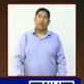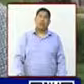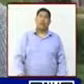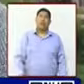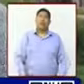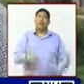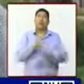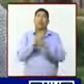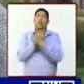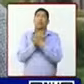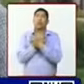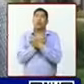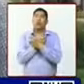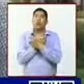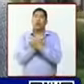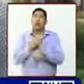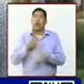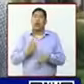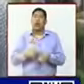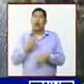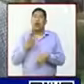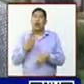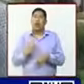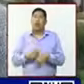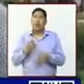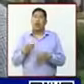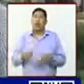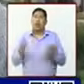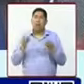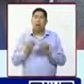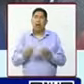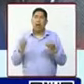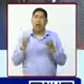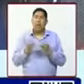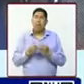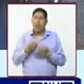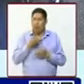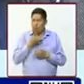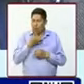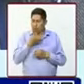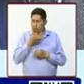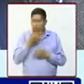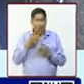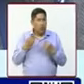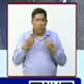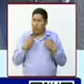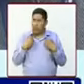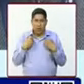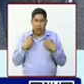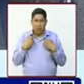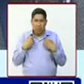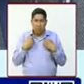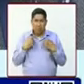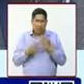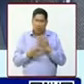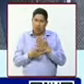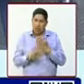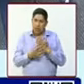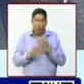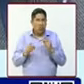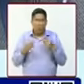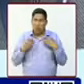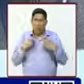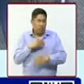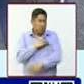Los huesos son cada vez más filudos porque no tienen grasita en la cual sostener, sino tienen músculo